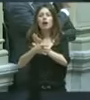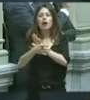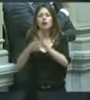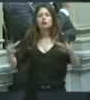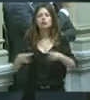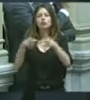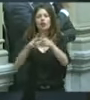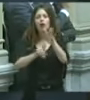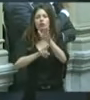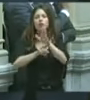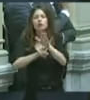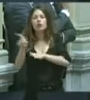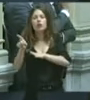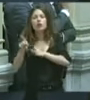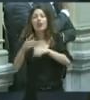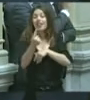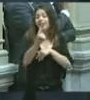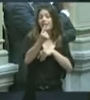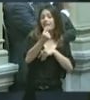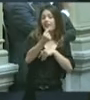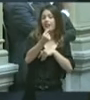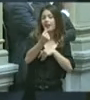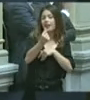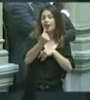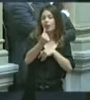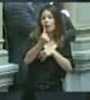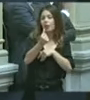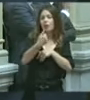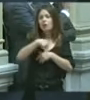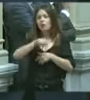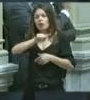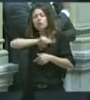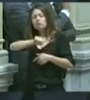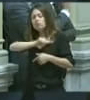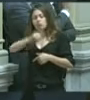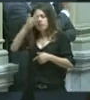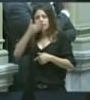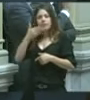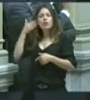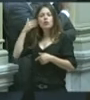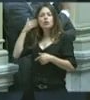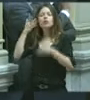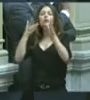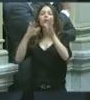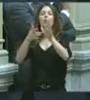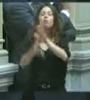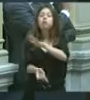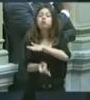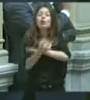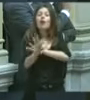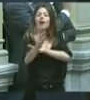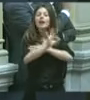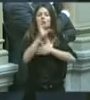que el hijo de un minero y de una dependienta de tienda, de los que me siento tan profundamente orgulloso, pueda formarse y ser elegido por